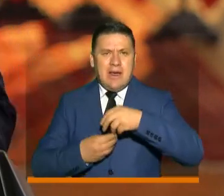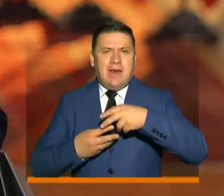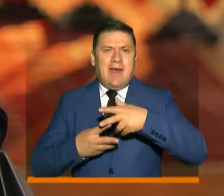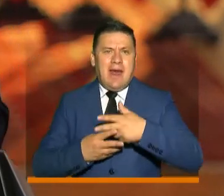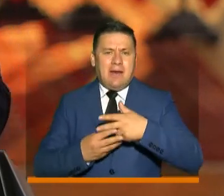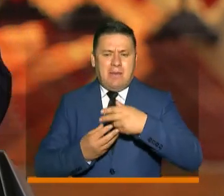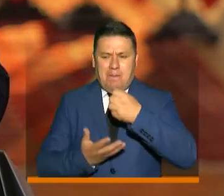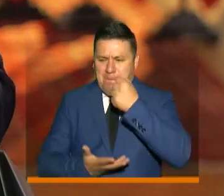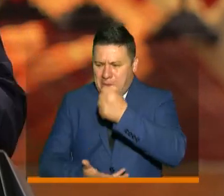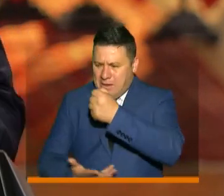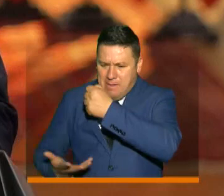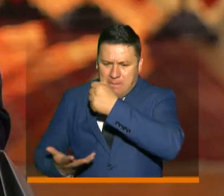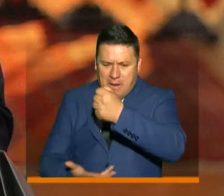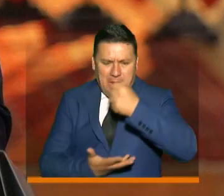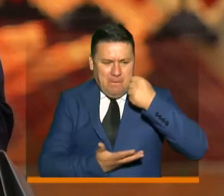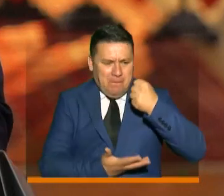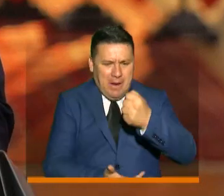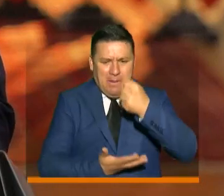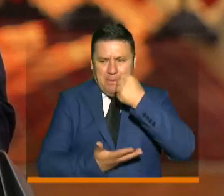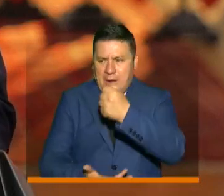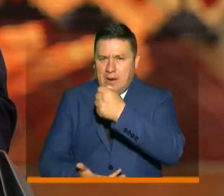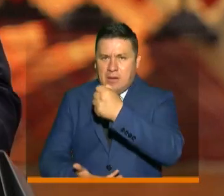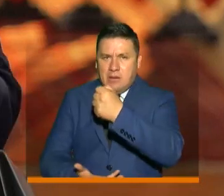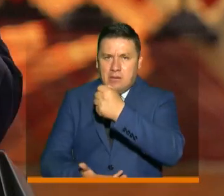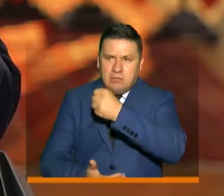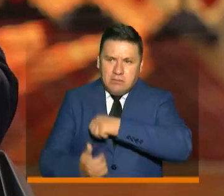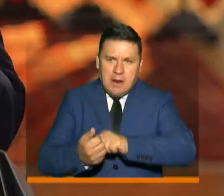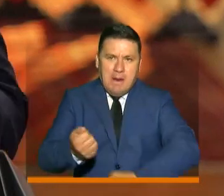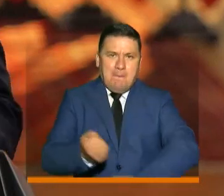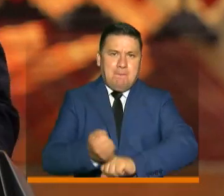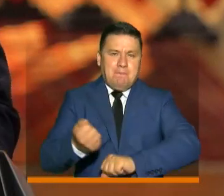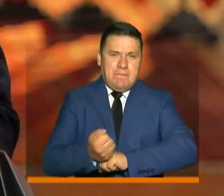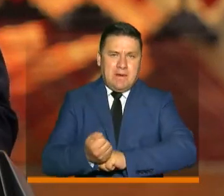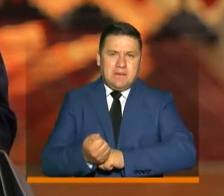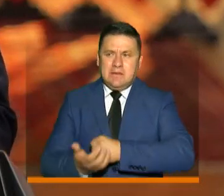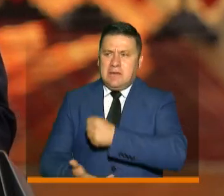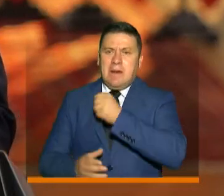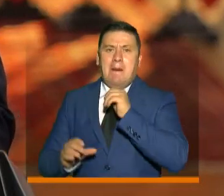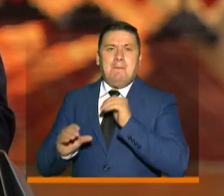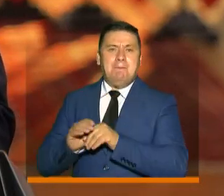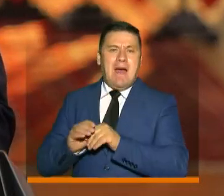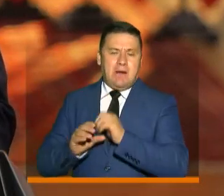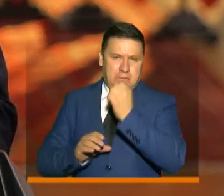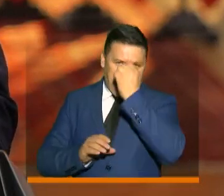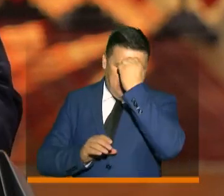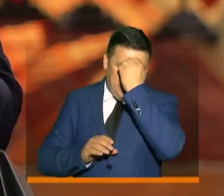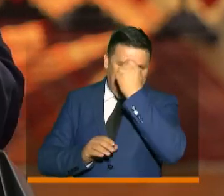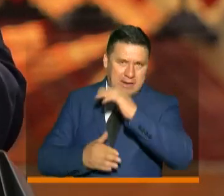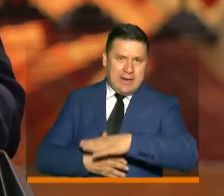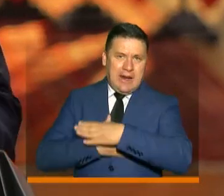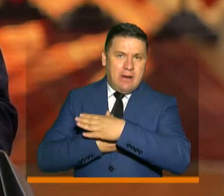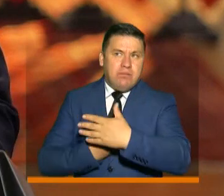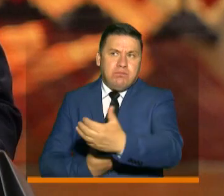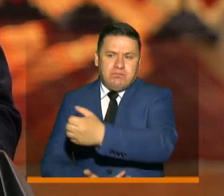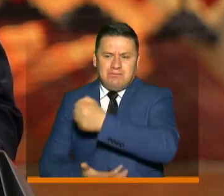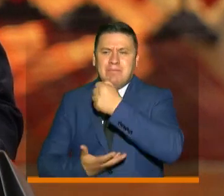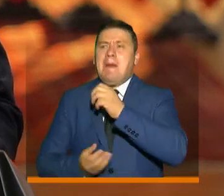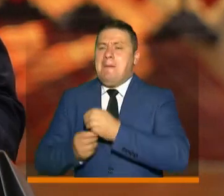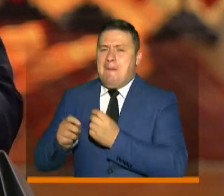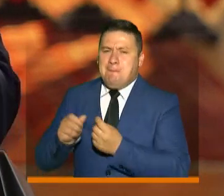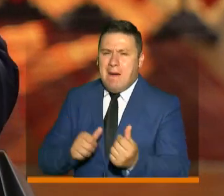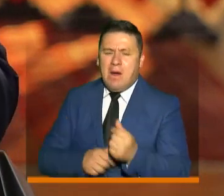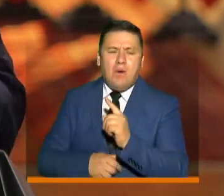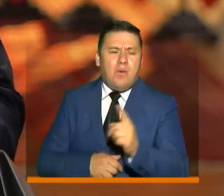presupuestales y de apalancamiento junto con las líneas de liquidez del banco de la república nos permiten asignar recursos